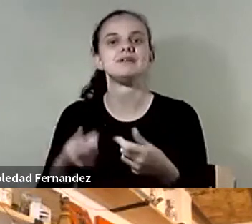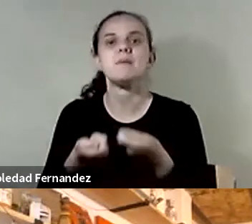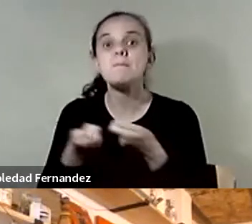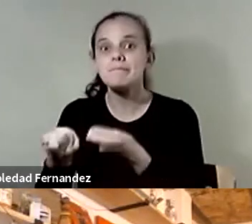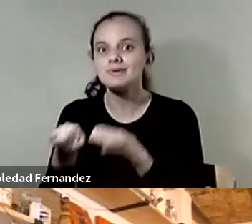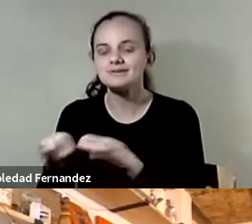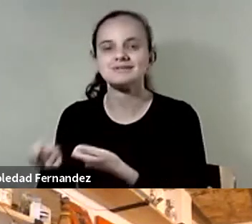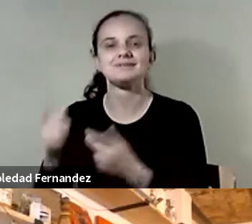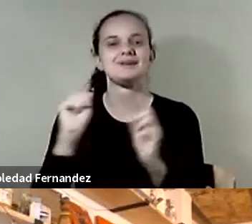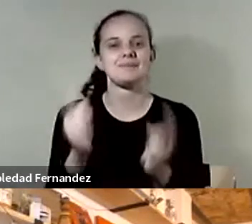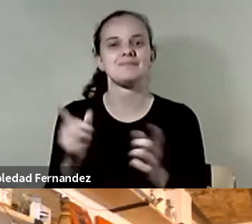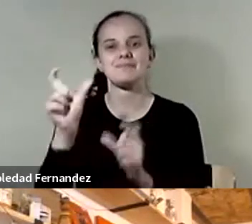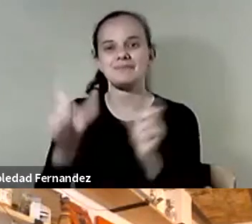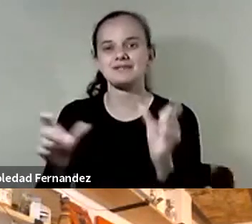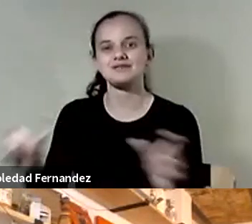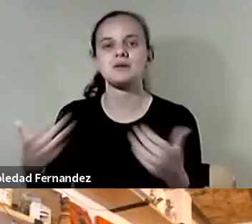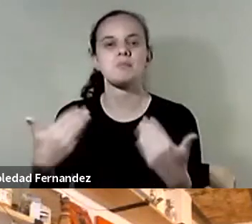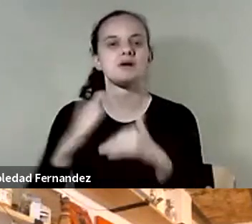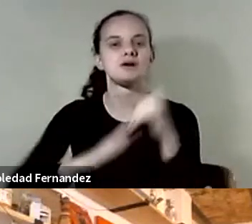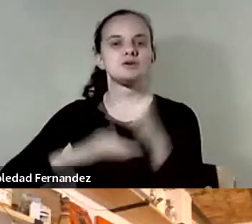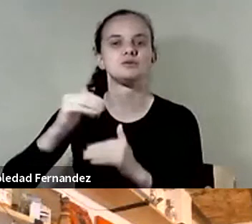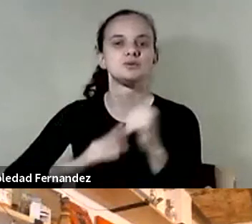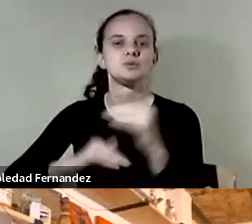para que formen parte también de la construcción de qué es